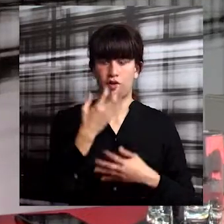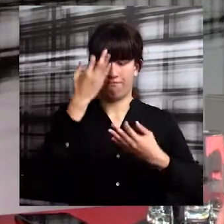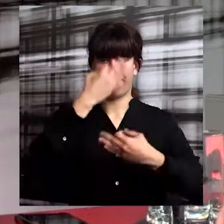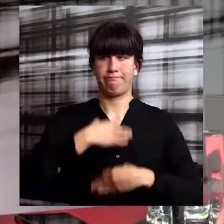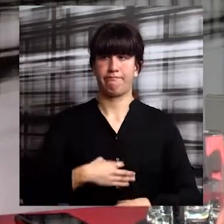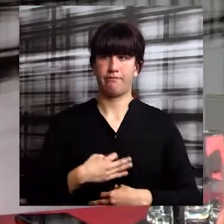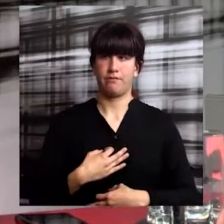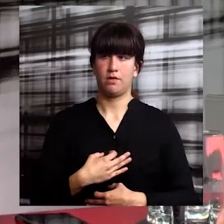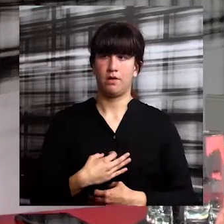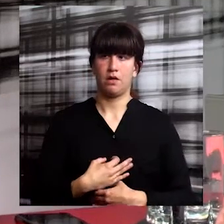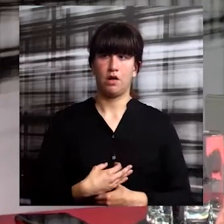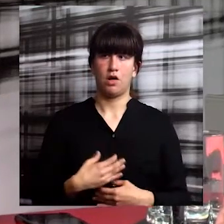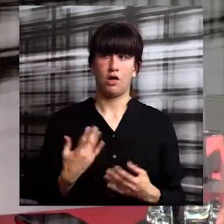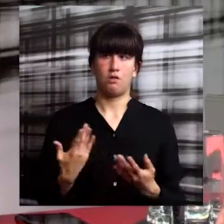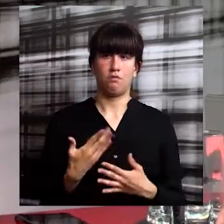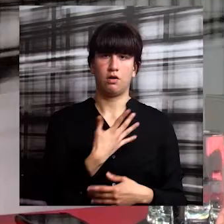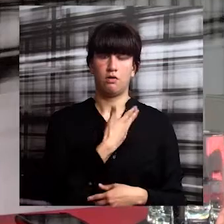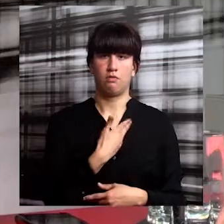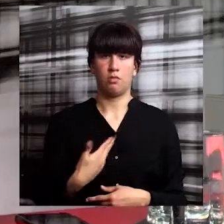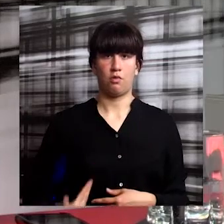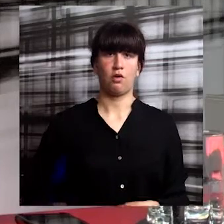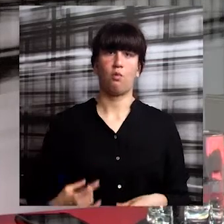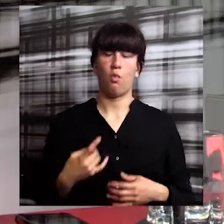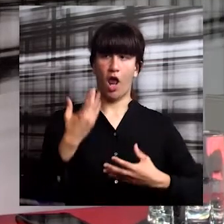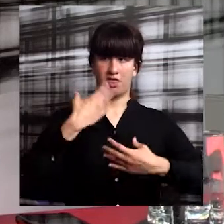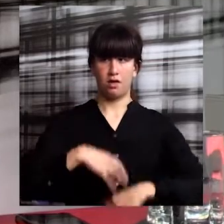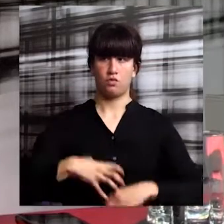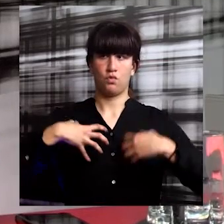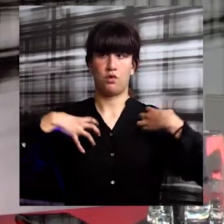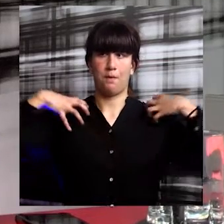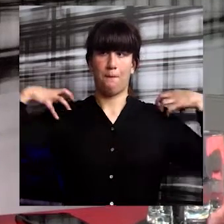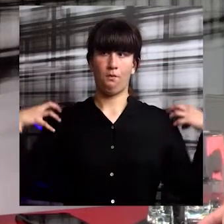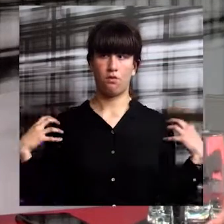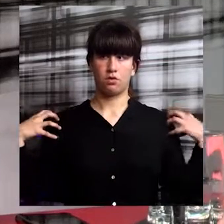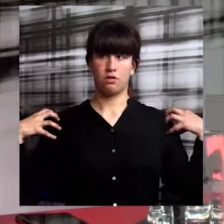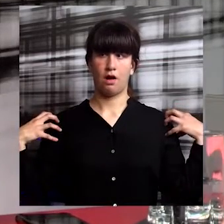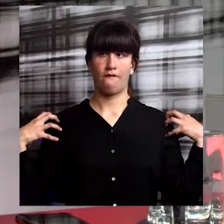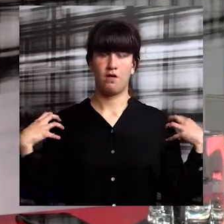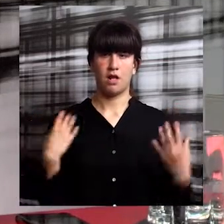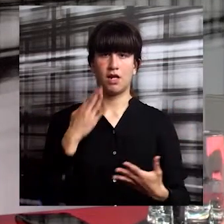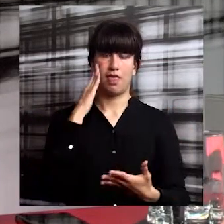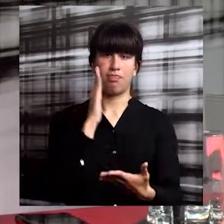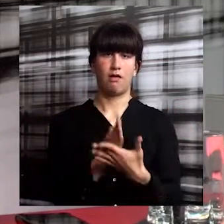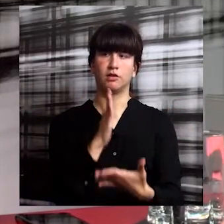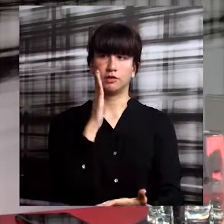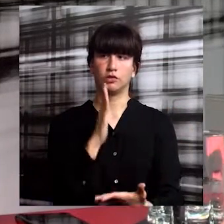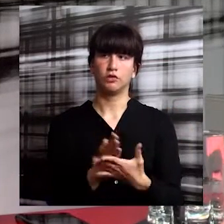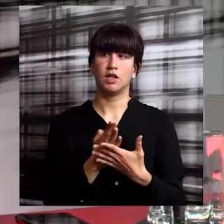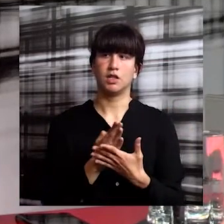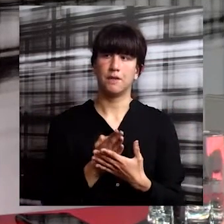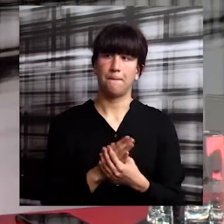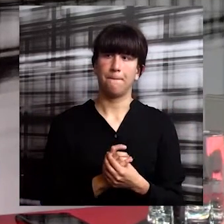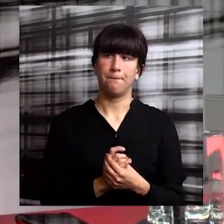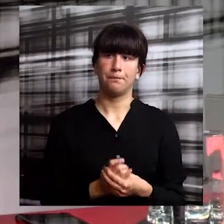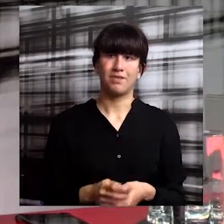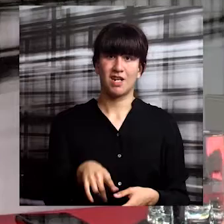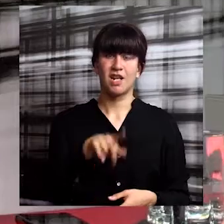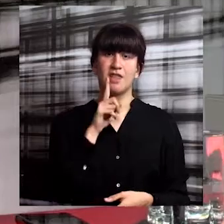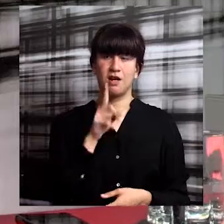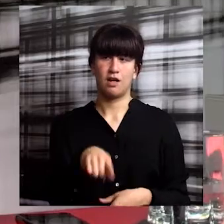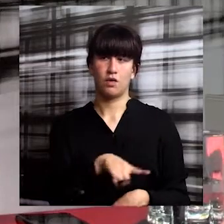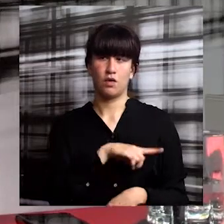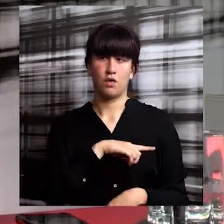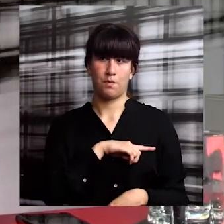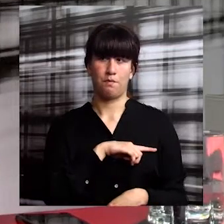responsable, que obedece a las exigencias que todas las empresas del Estado tienen que cumplir, que es que antes de cada inversión tienen que